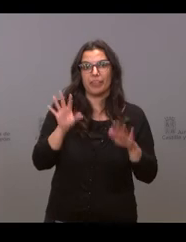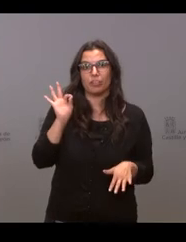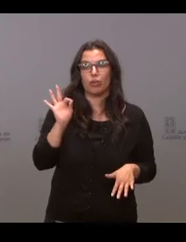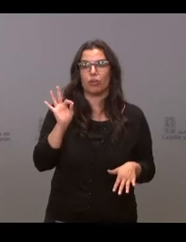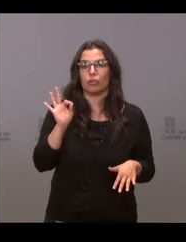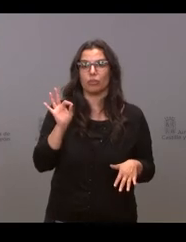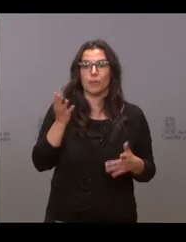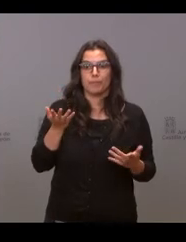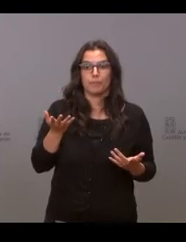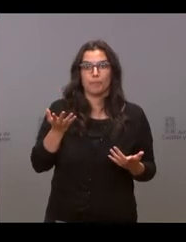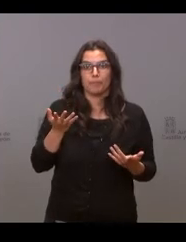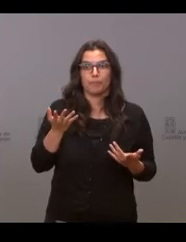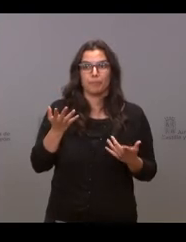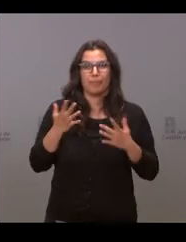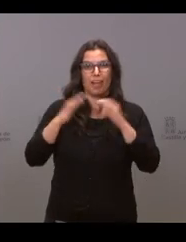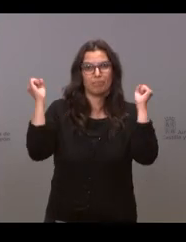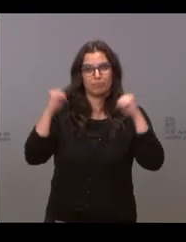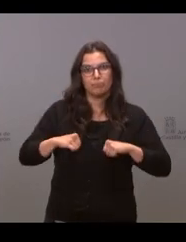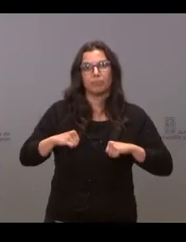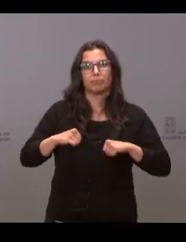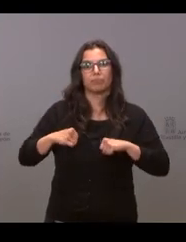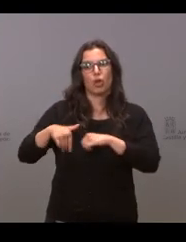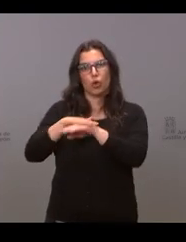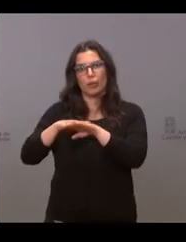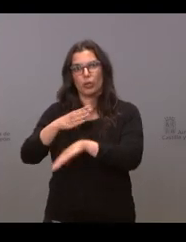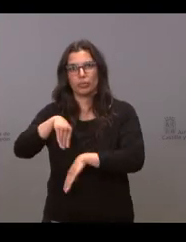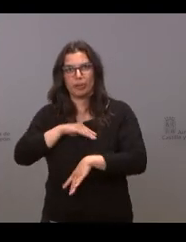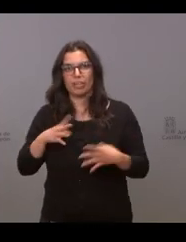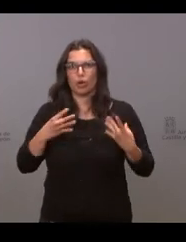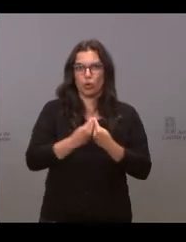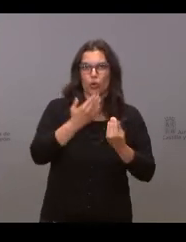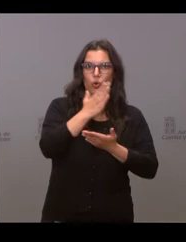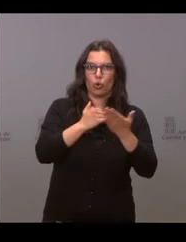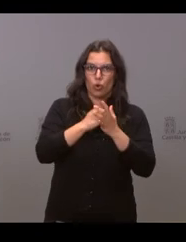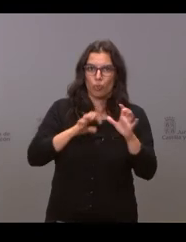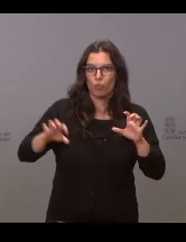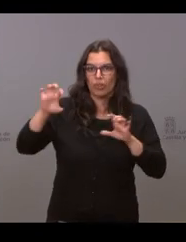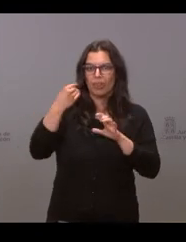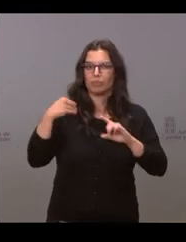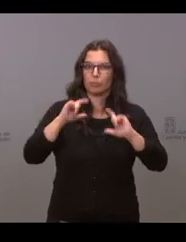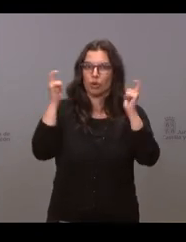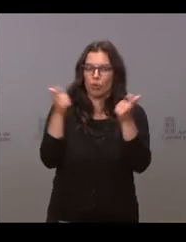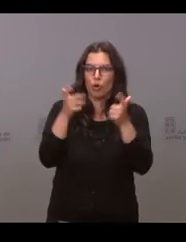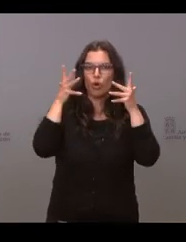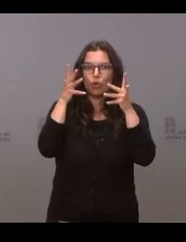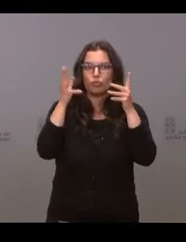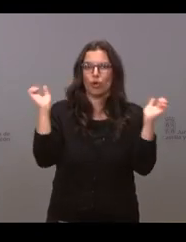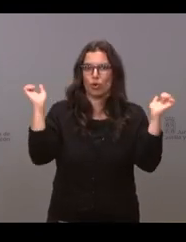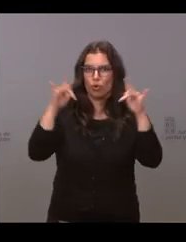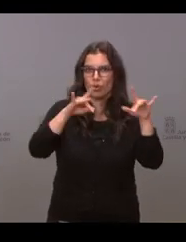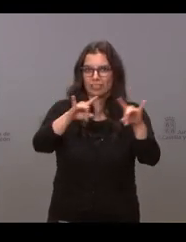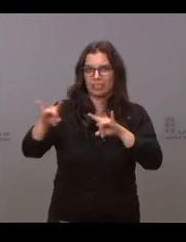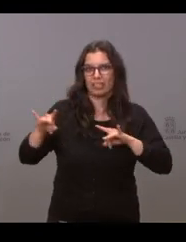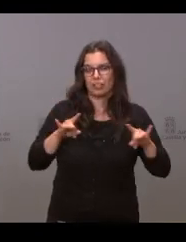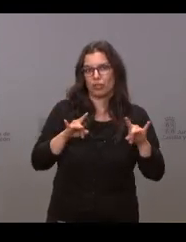de manera conjunta por parte del gobierno de españa y de las comunidades autónomas en el consejo interterritorial del sistema nacional